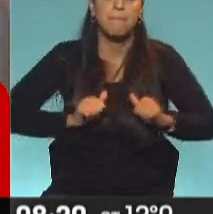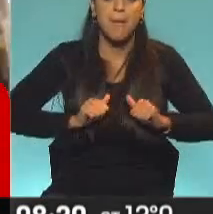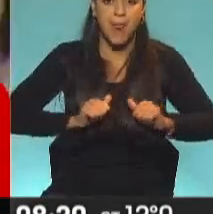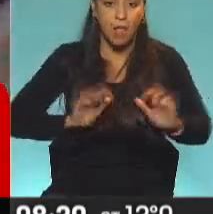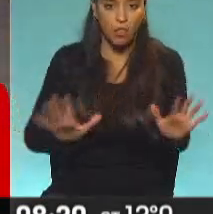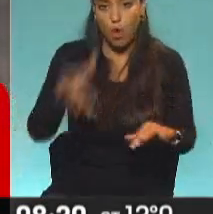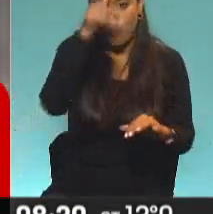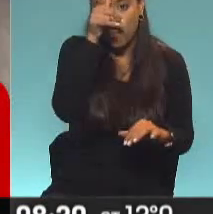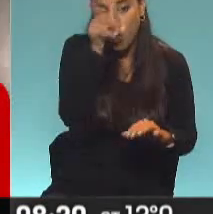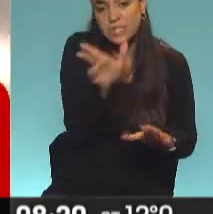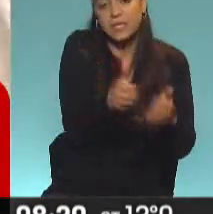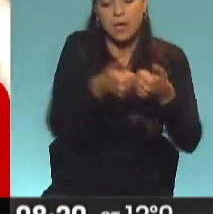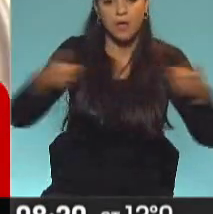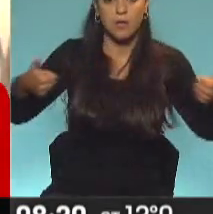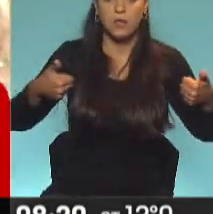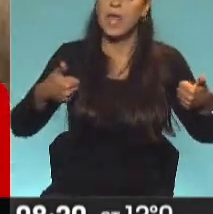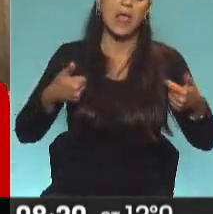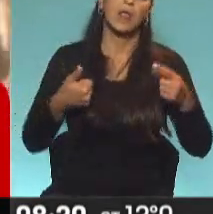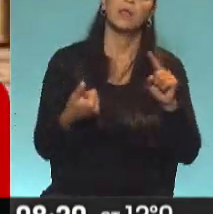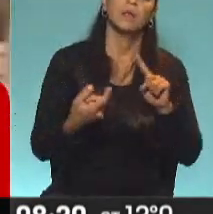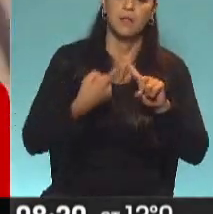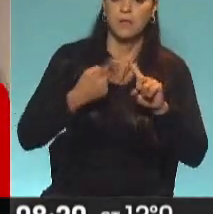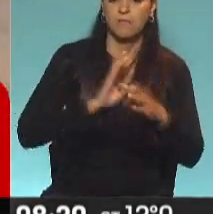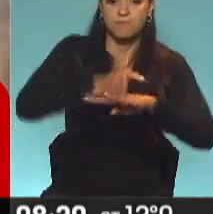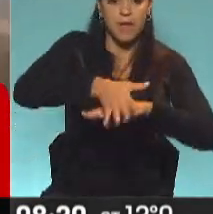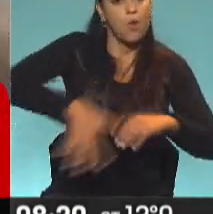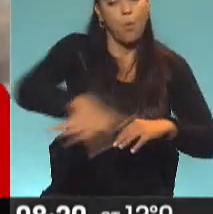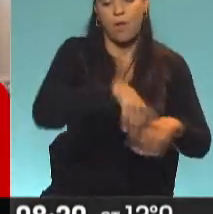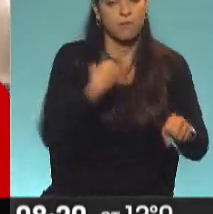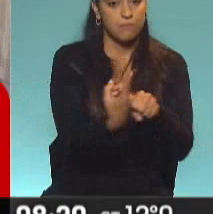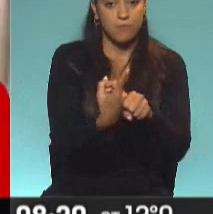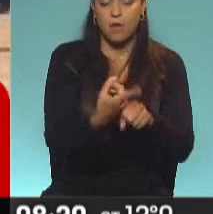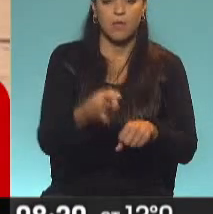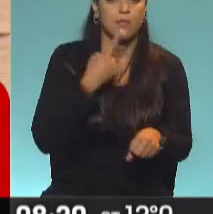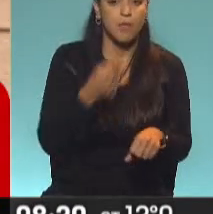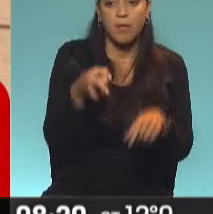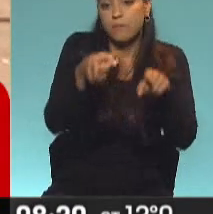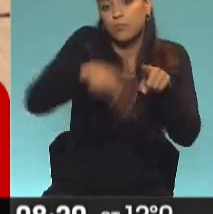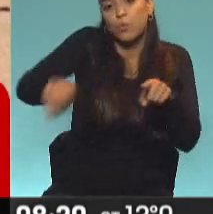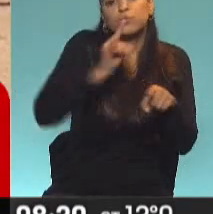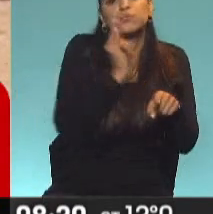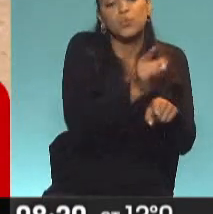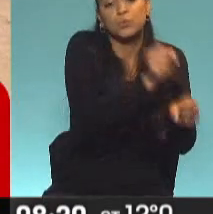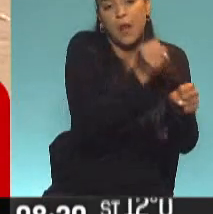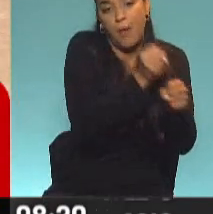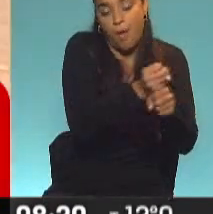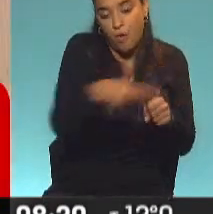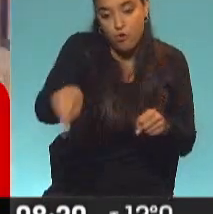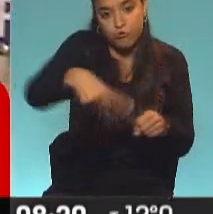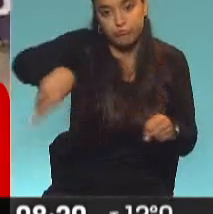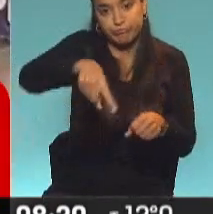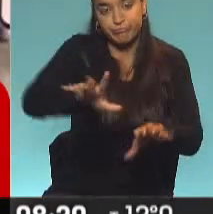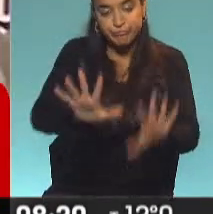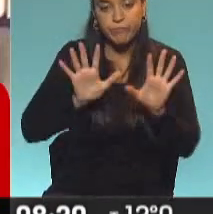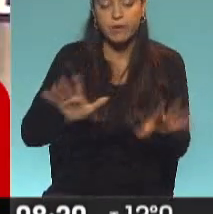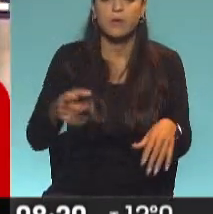Aires para que no estemos directamente en el lugar. Para ellos, bueno, naturalmente realizar su tarea, pero bueno, como les decía,